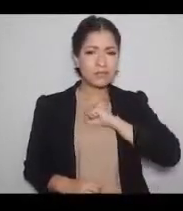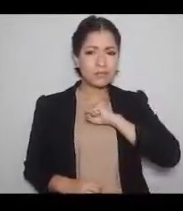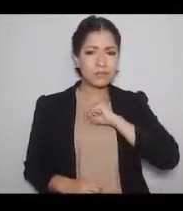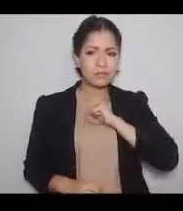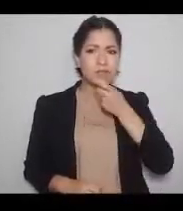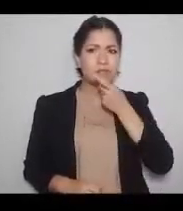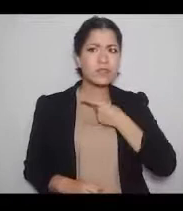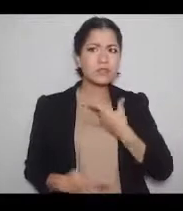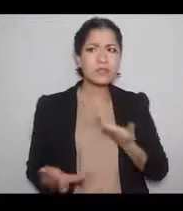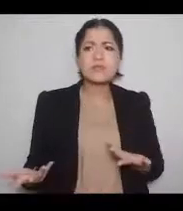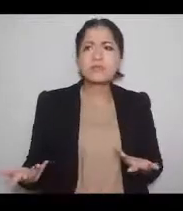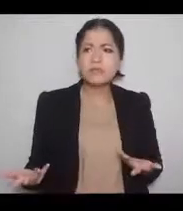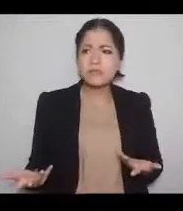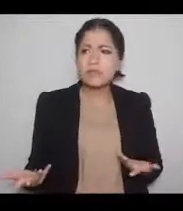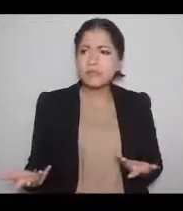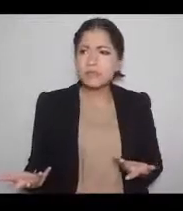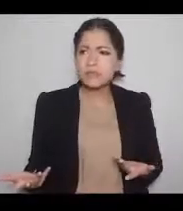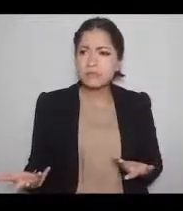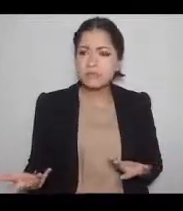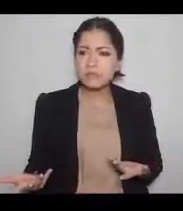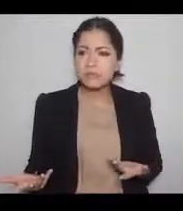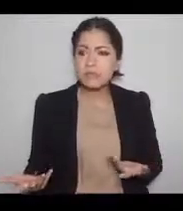¿Qué dijiste? Lo que hice.